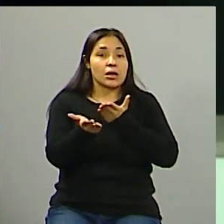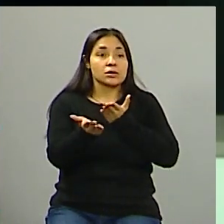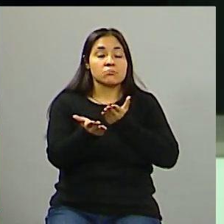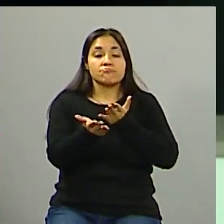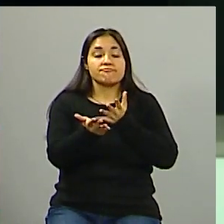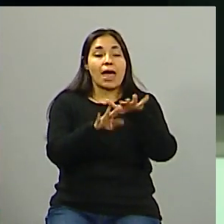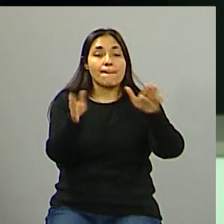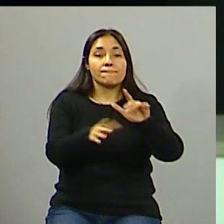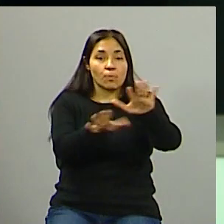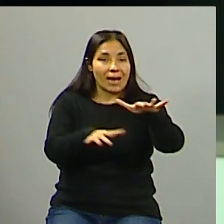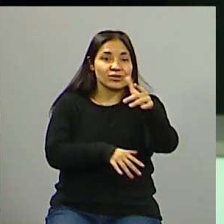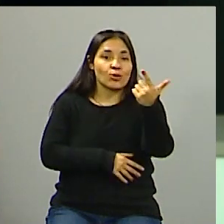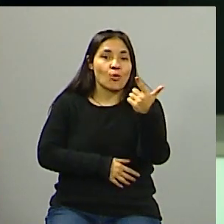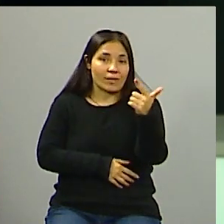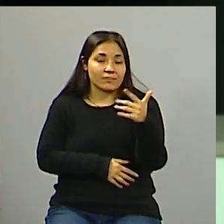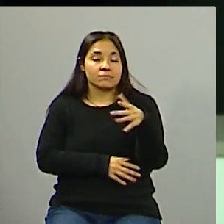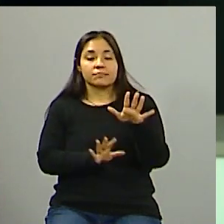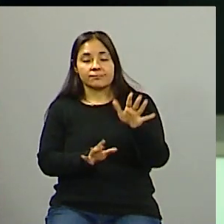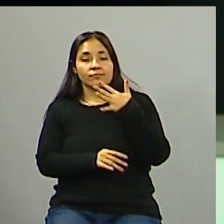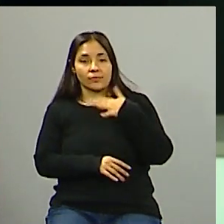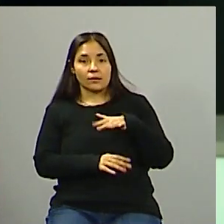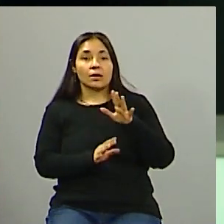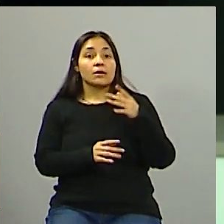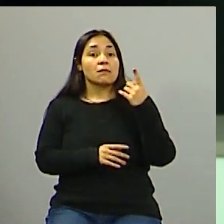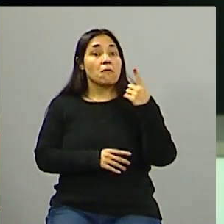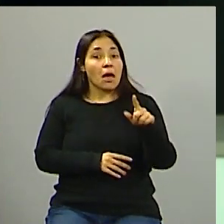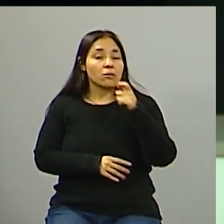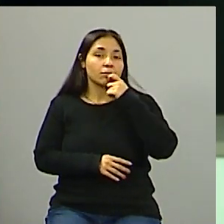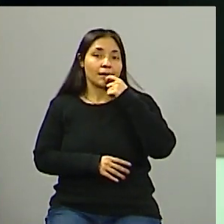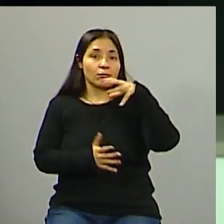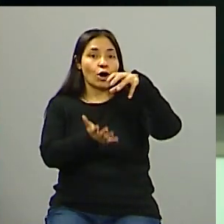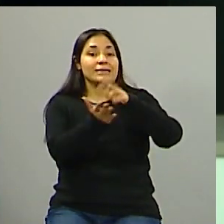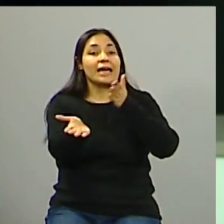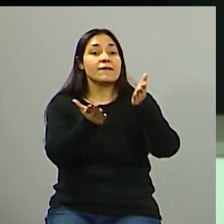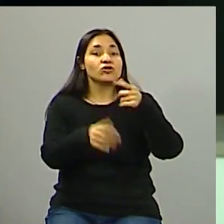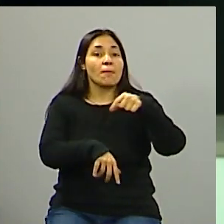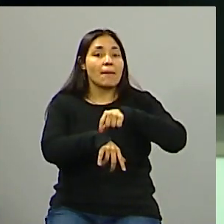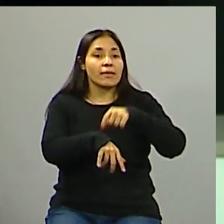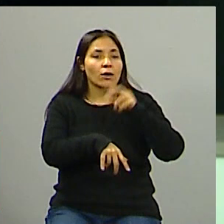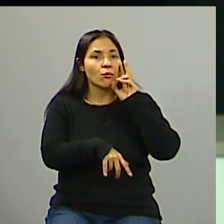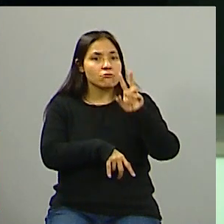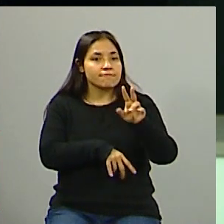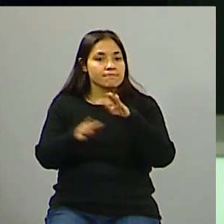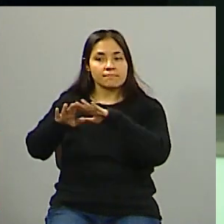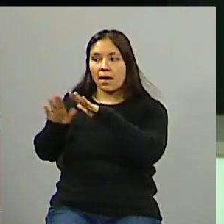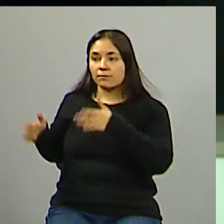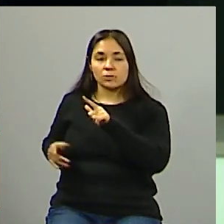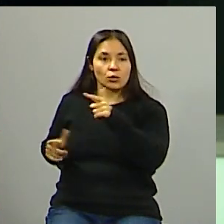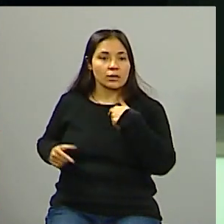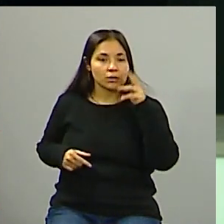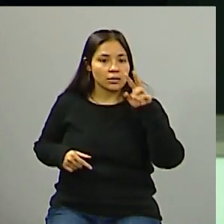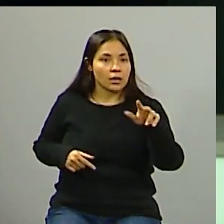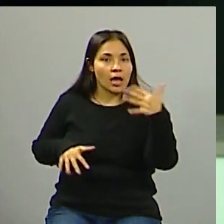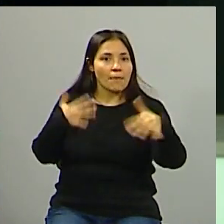pasó en ese servicio médico que no pudo comprender o no vio, no sé qué sucedió, de que esa persona estaba en una situación de emergencia